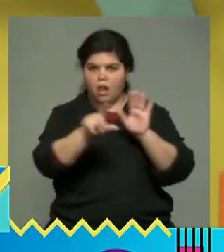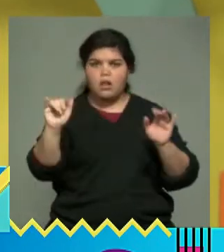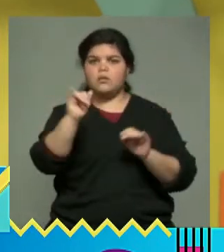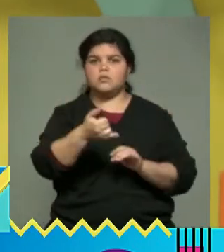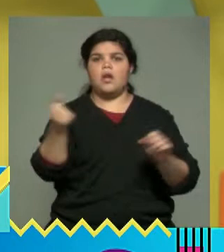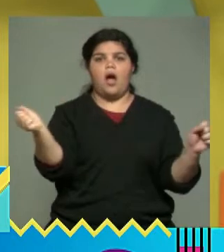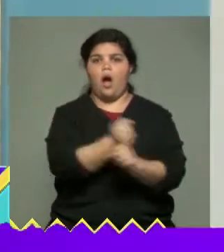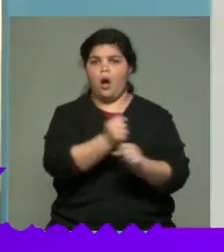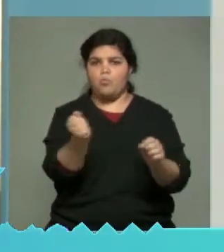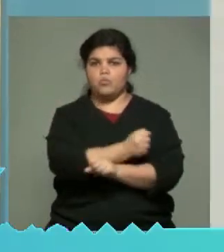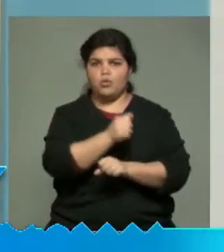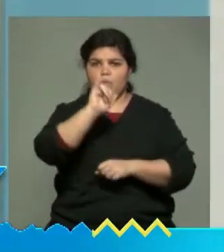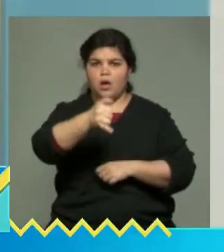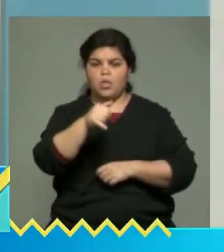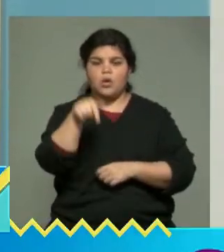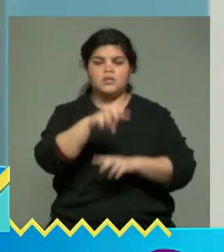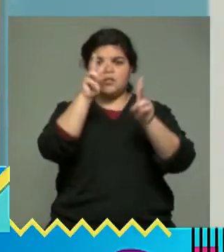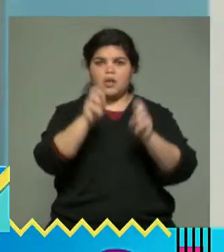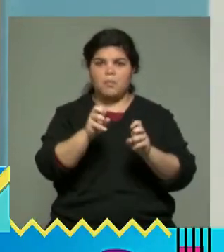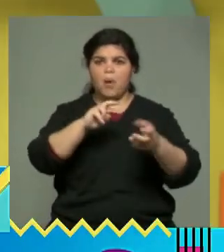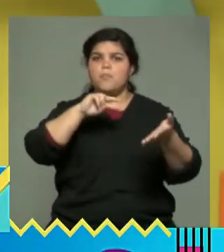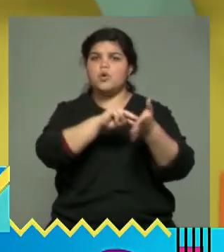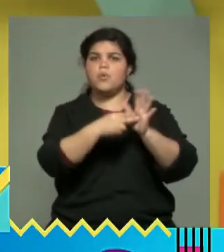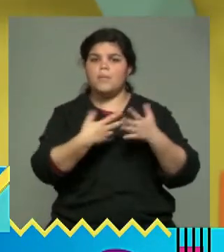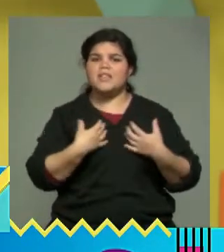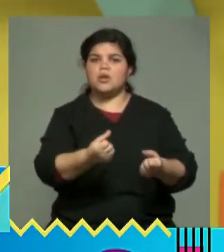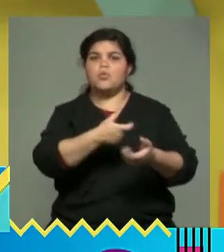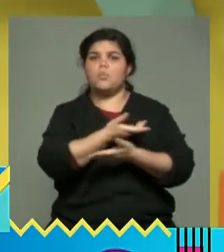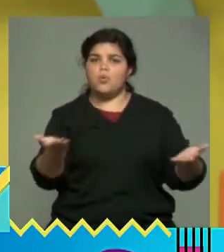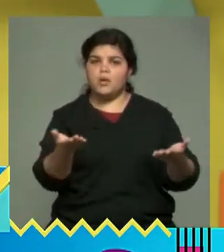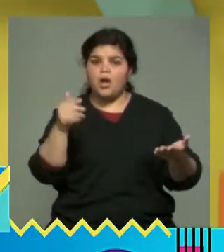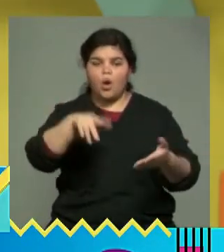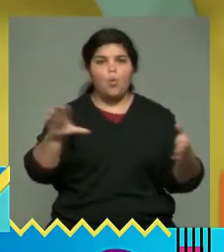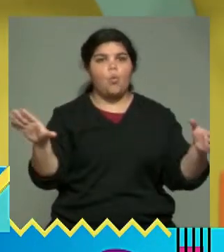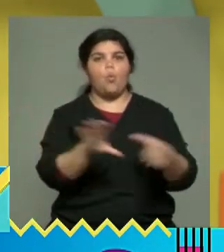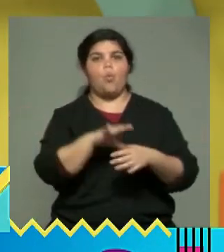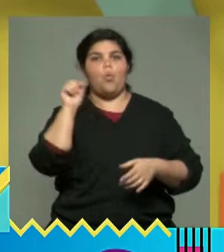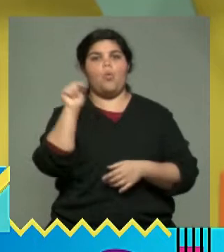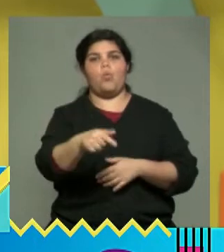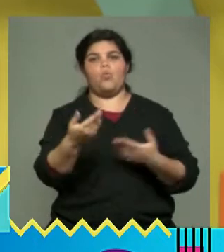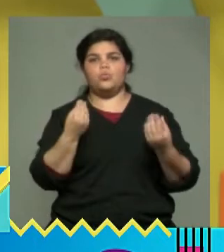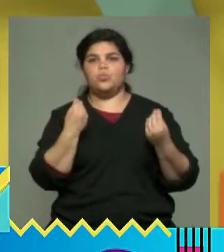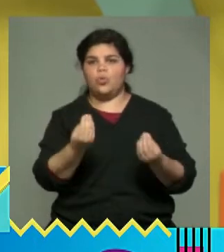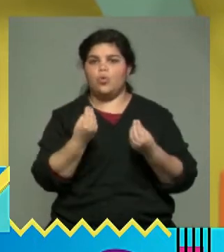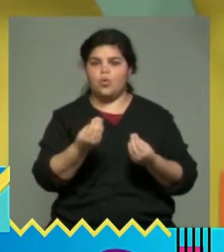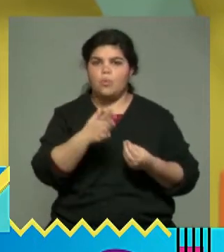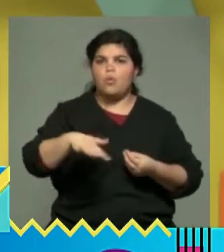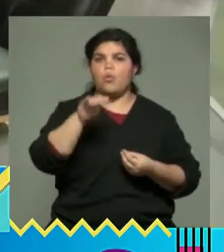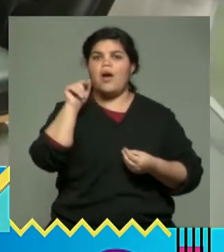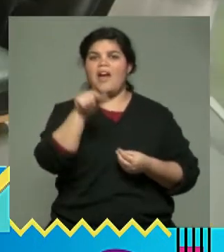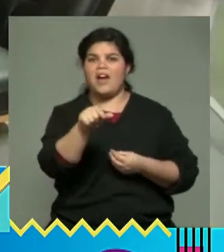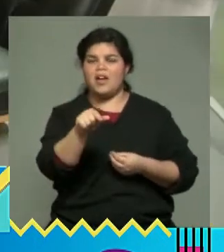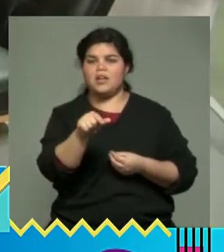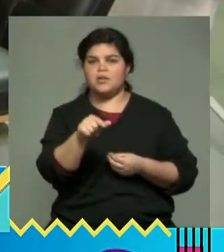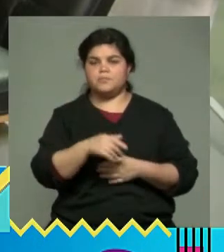tienen legislado, y es un problema de salud pública. Y o casualmente en esos lugares, el aborto, lejos de lo que se piensa de que, a ver, por el solo hecho de